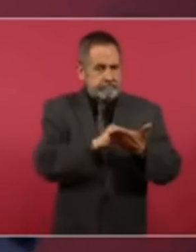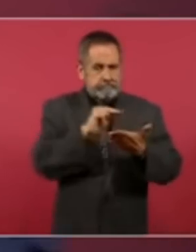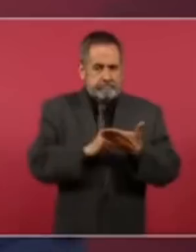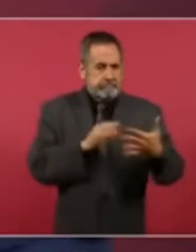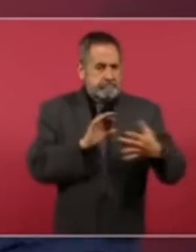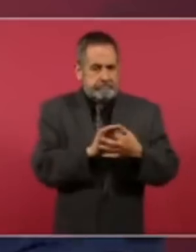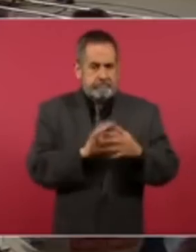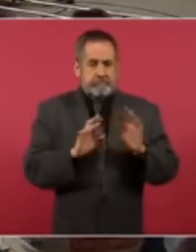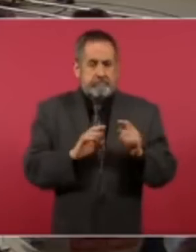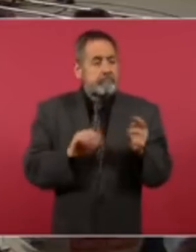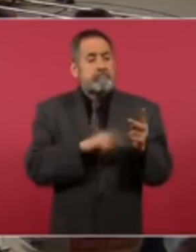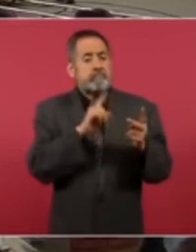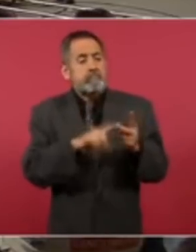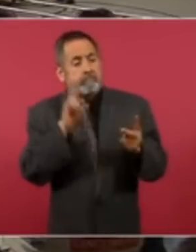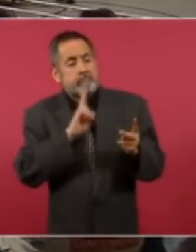Y también esta otra,